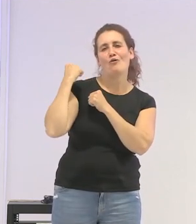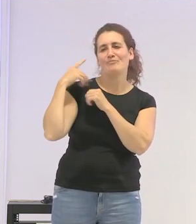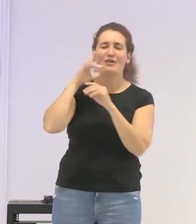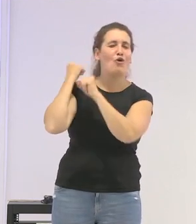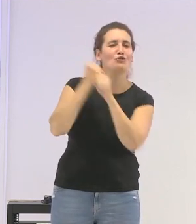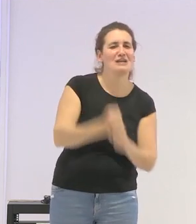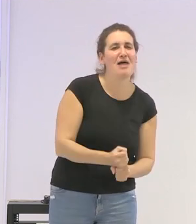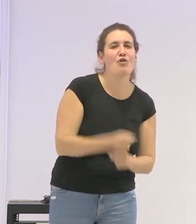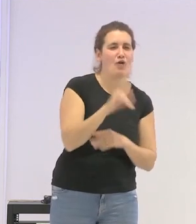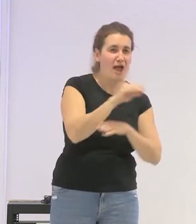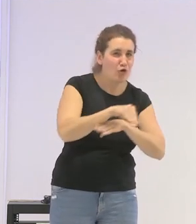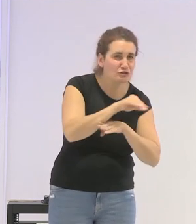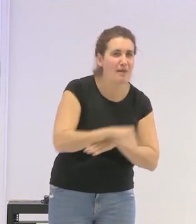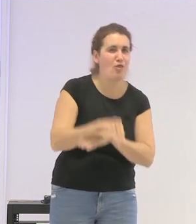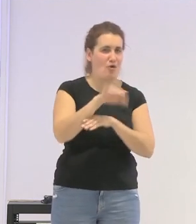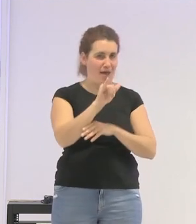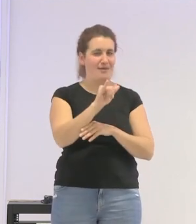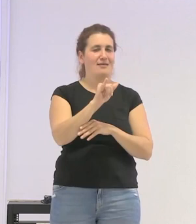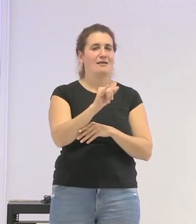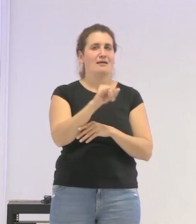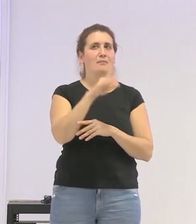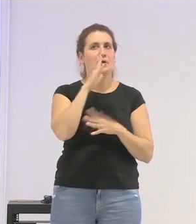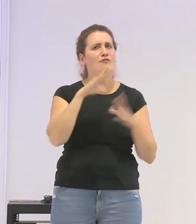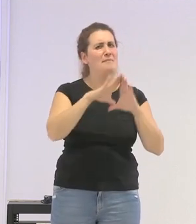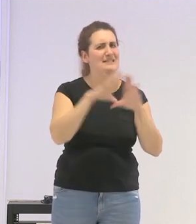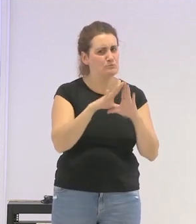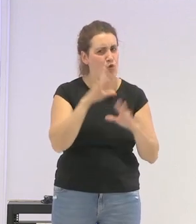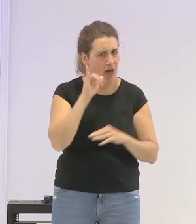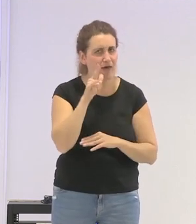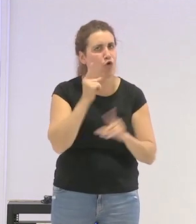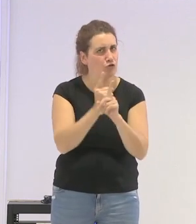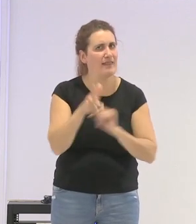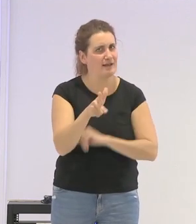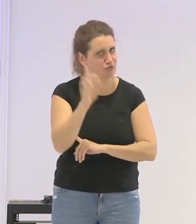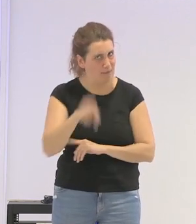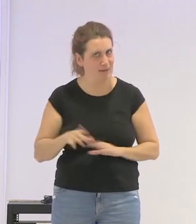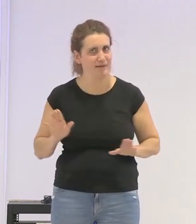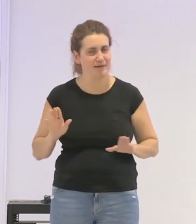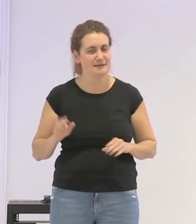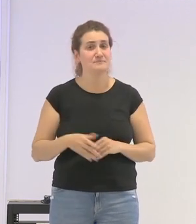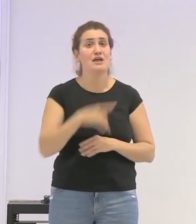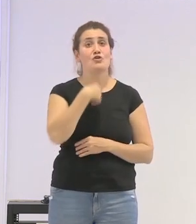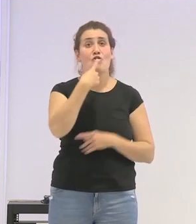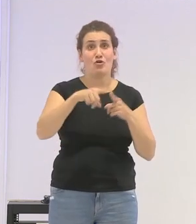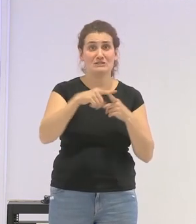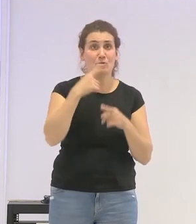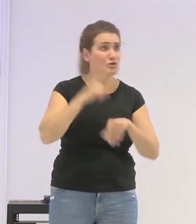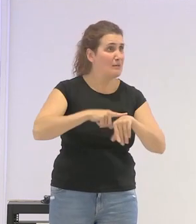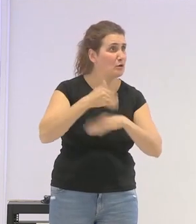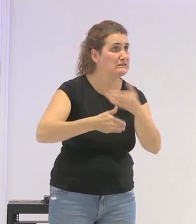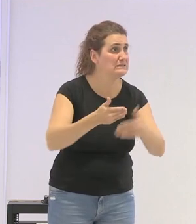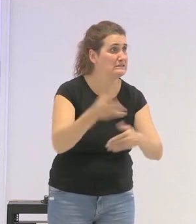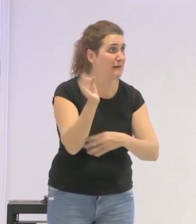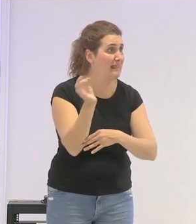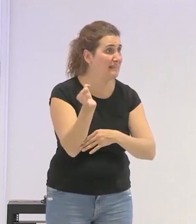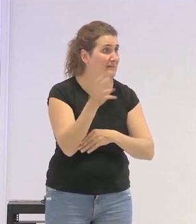utilizar para frenar derechos. Y yo diría una cosa más, es que me estoy pasando de tiempo, ¿no? Muy mal,